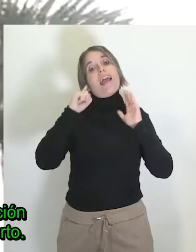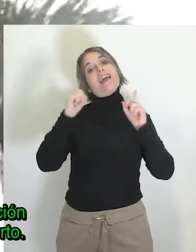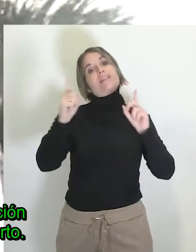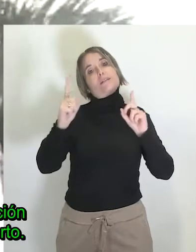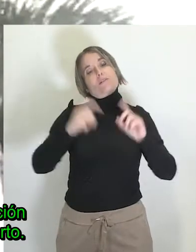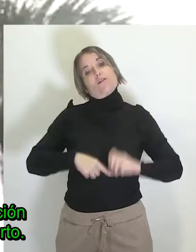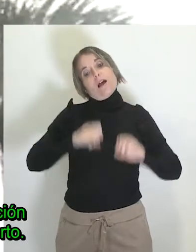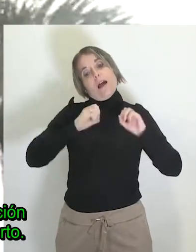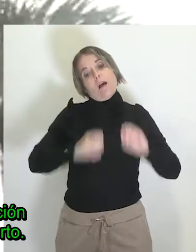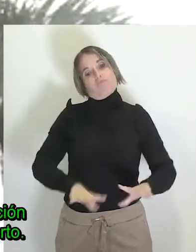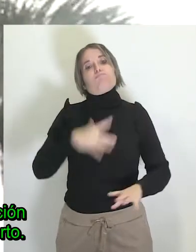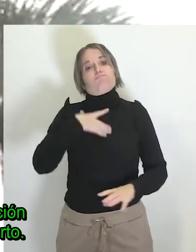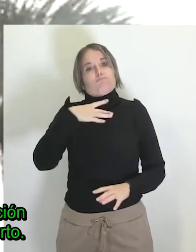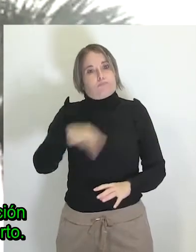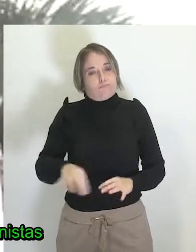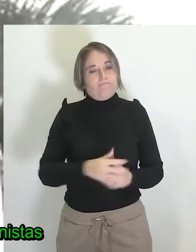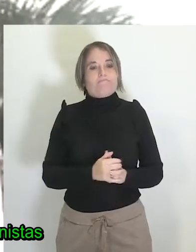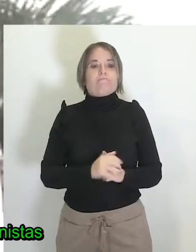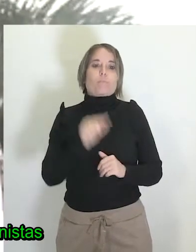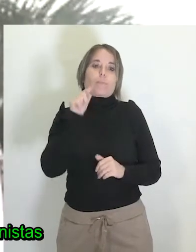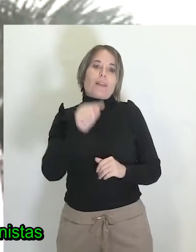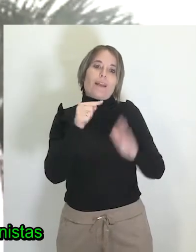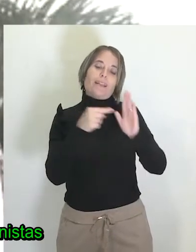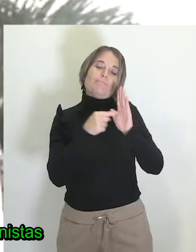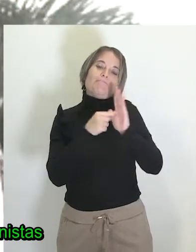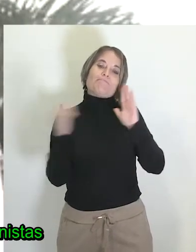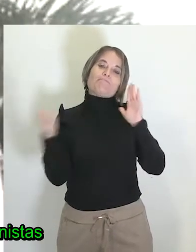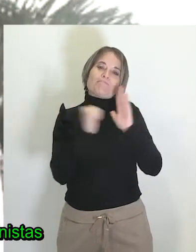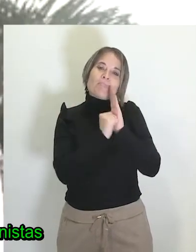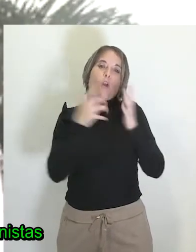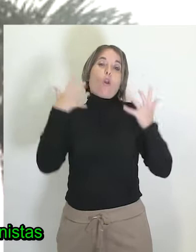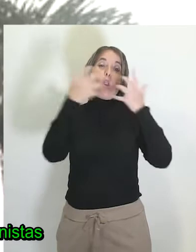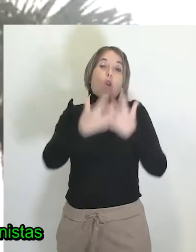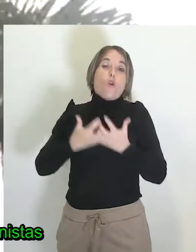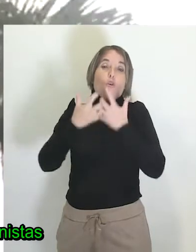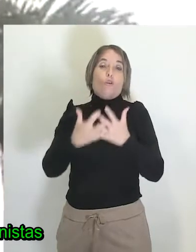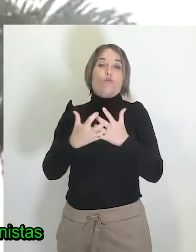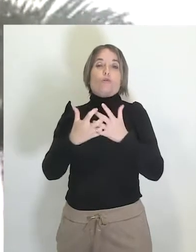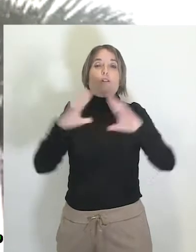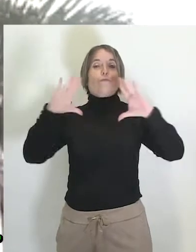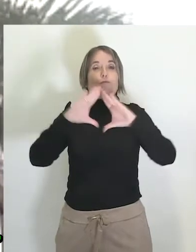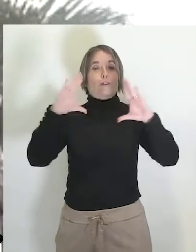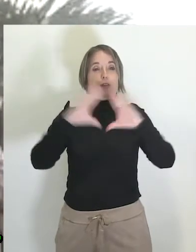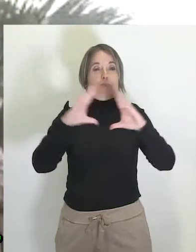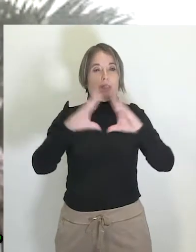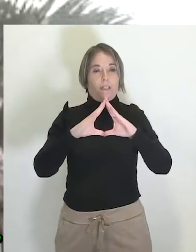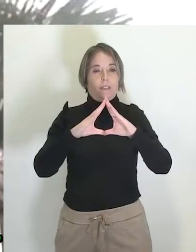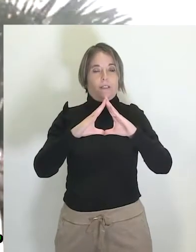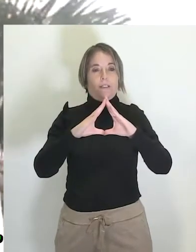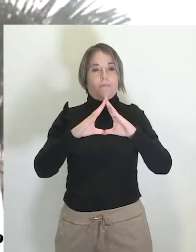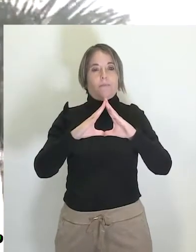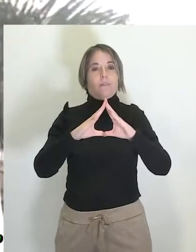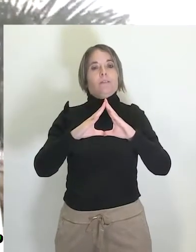excepción a la penalización total del aborto. Entonces, esa lucha de las feministas logró